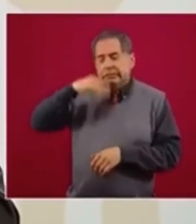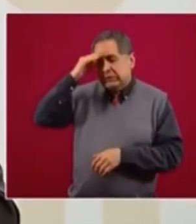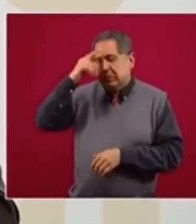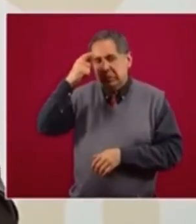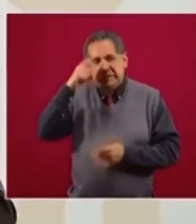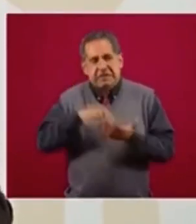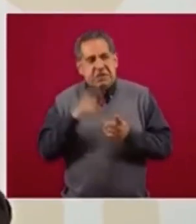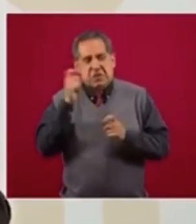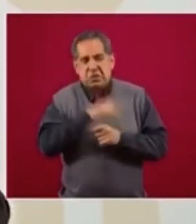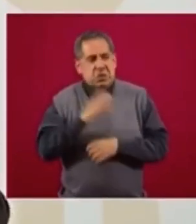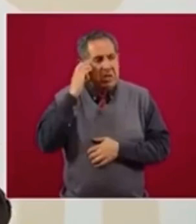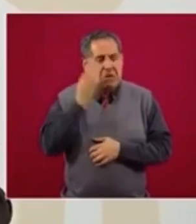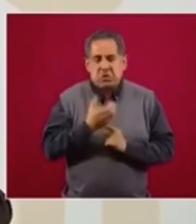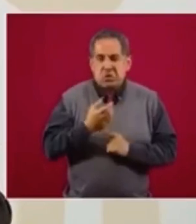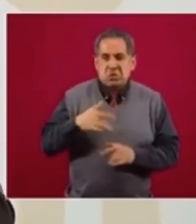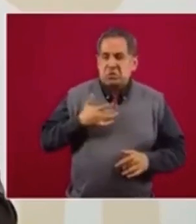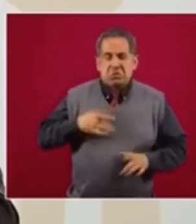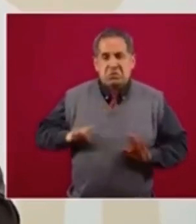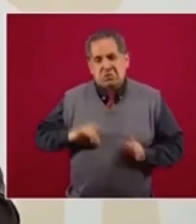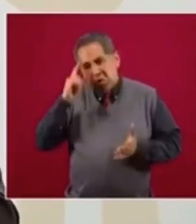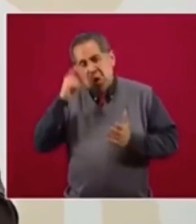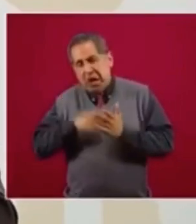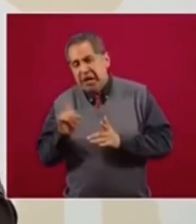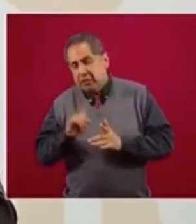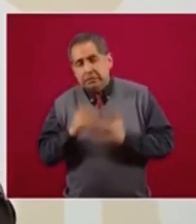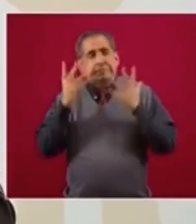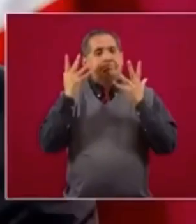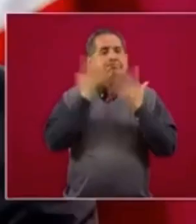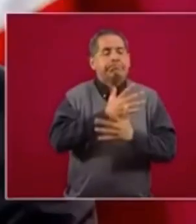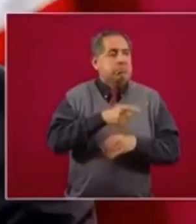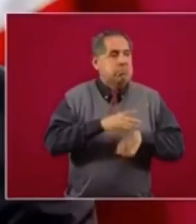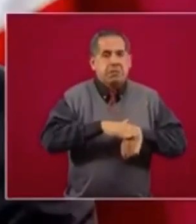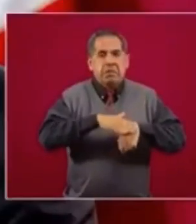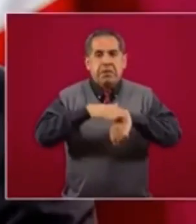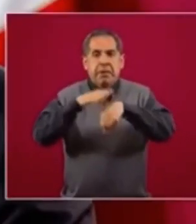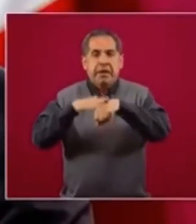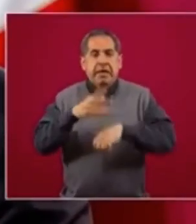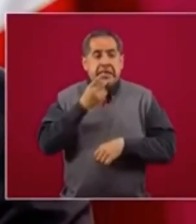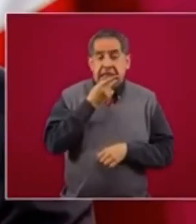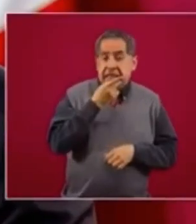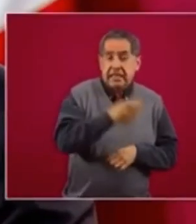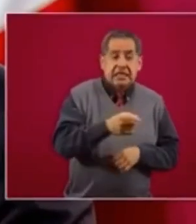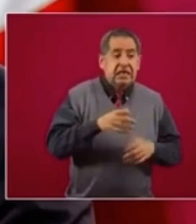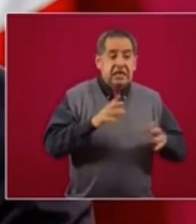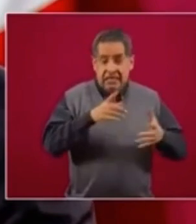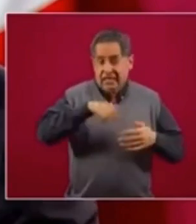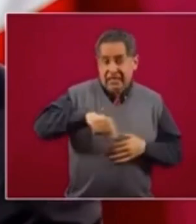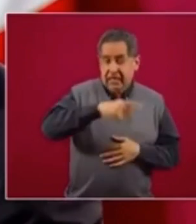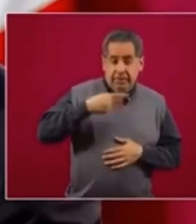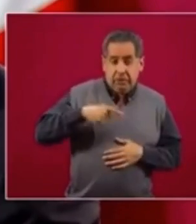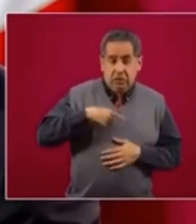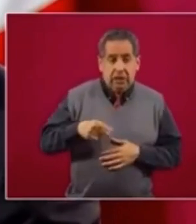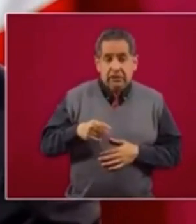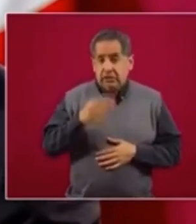que teníamos de su uso, ya que en las estadísticas aparecía que solo el 30% de